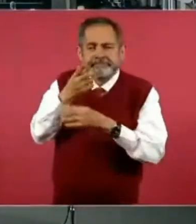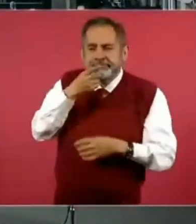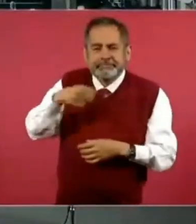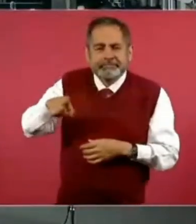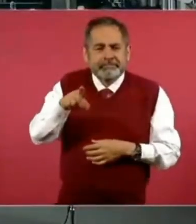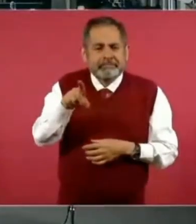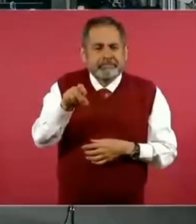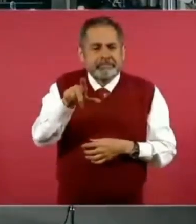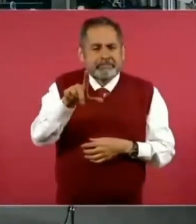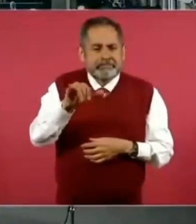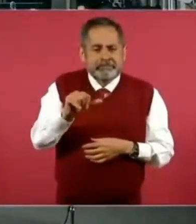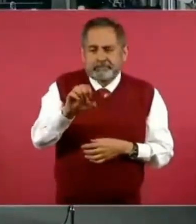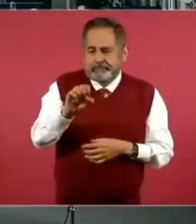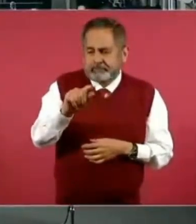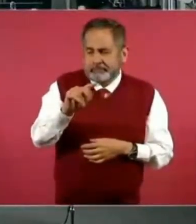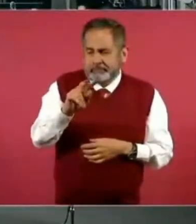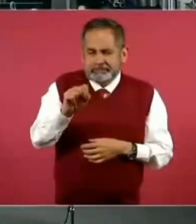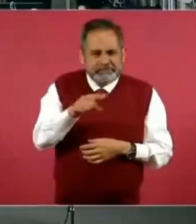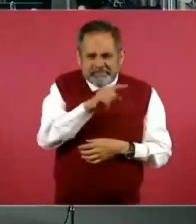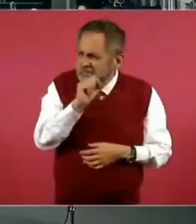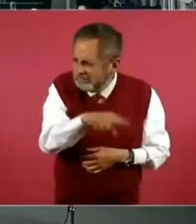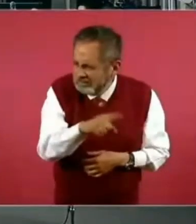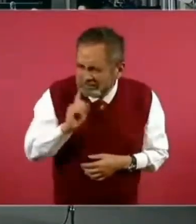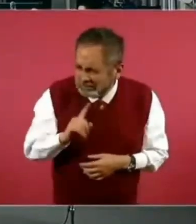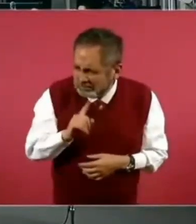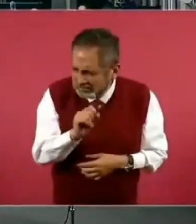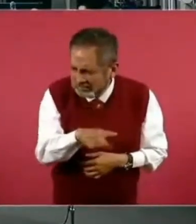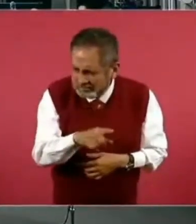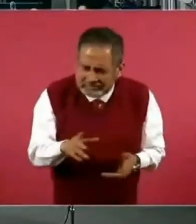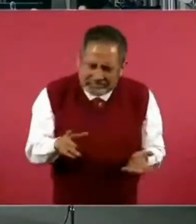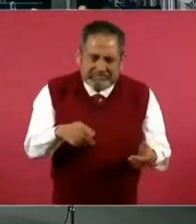Dolia Esteves. Es la misma, ¿no?